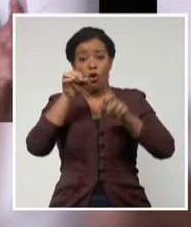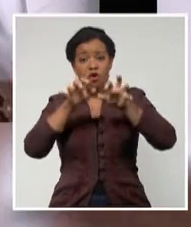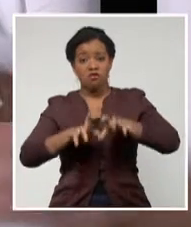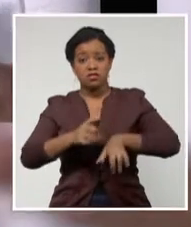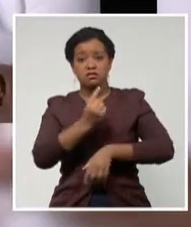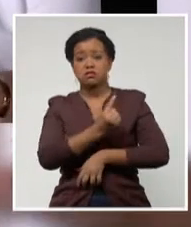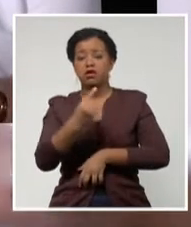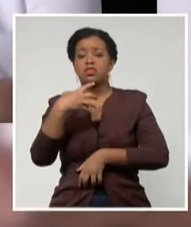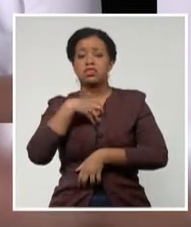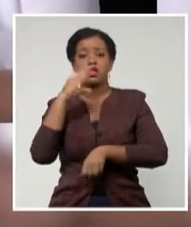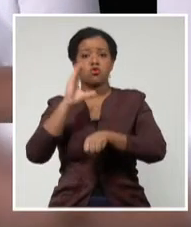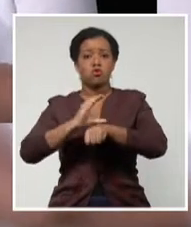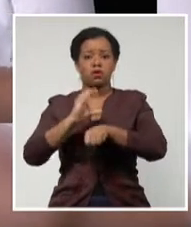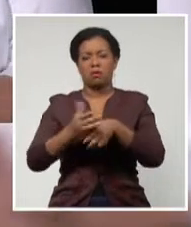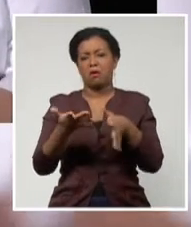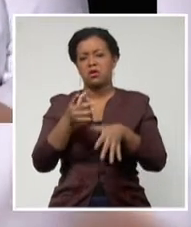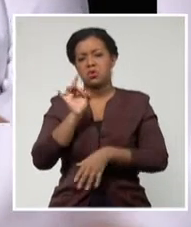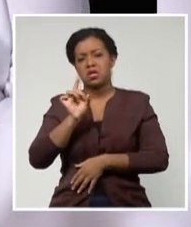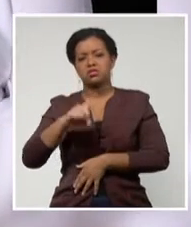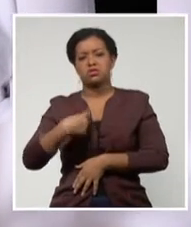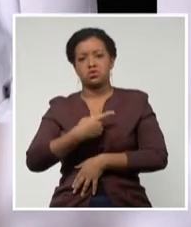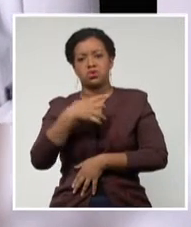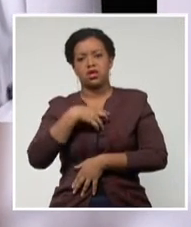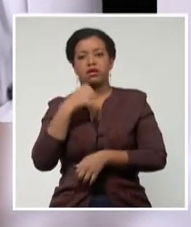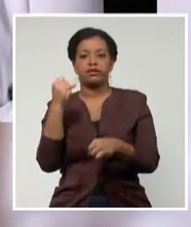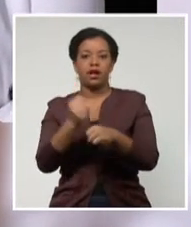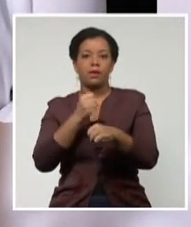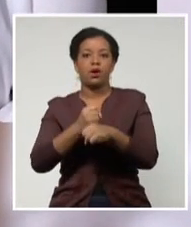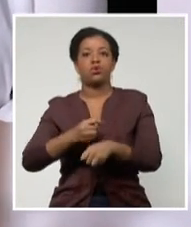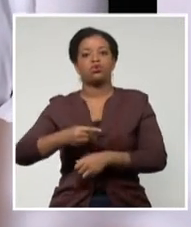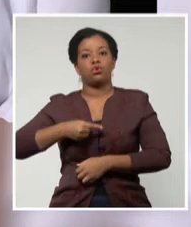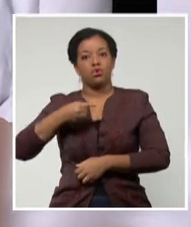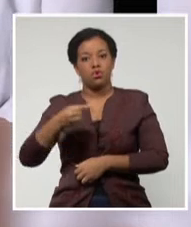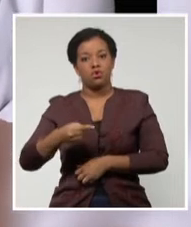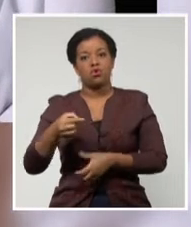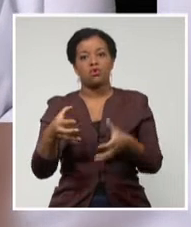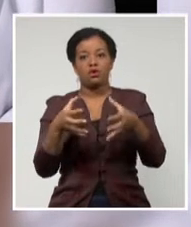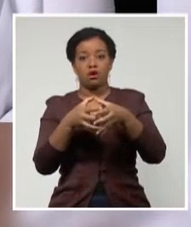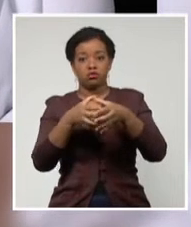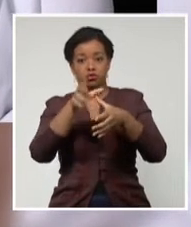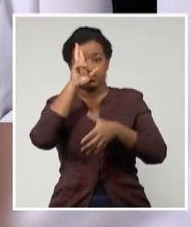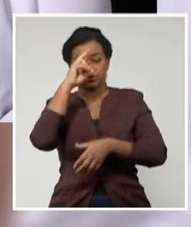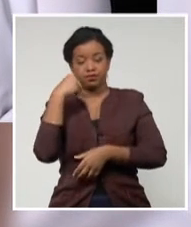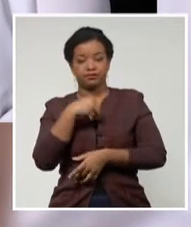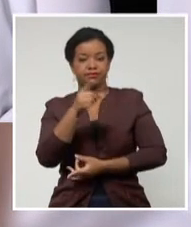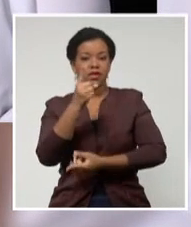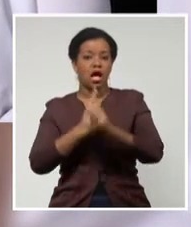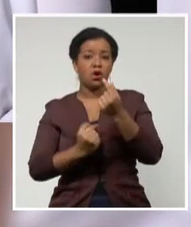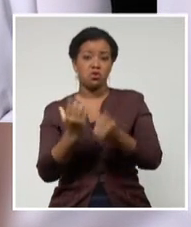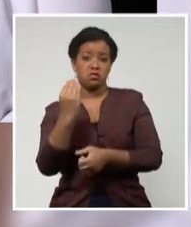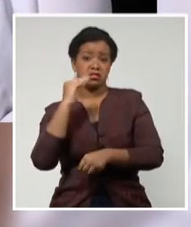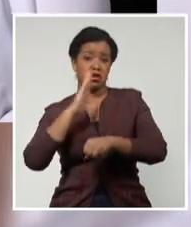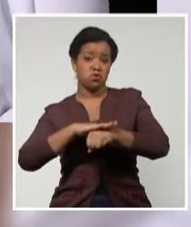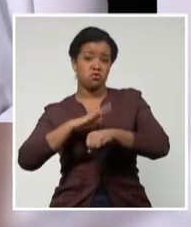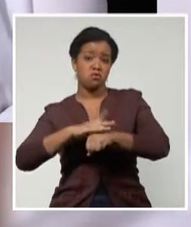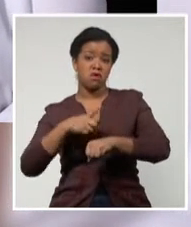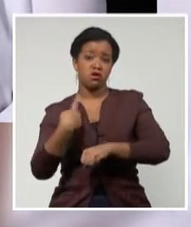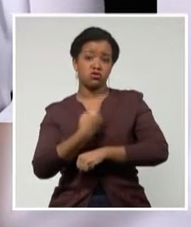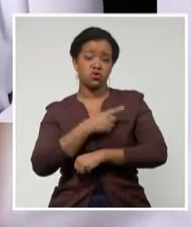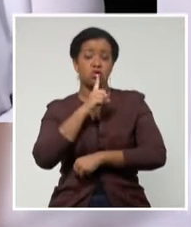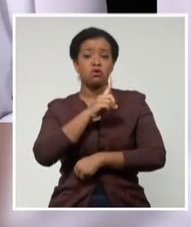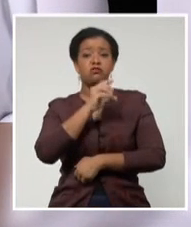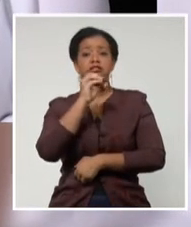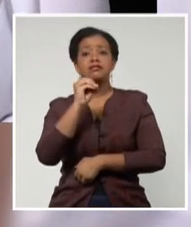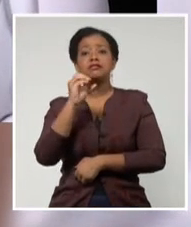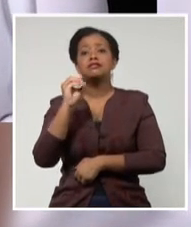15 computadoras, lo que tenemos nosotros para el trabajo diario de la brigada, y una de las acusaciones que nos hacen precisamente es que con 100